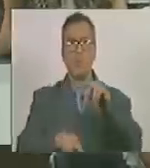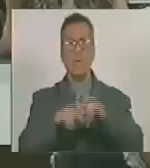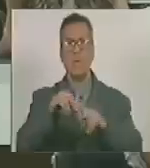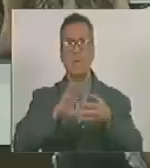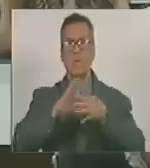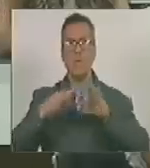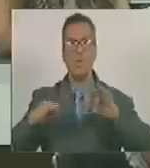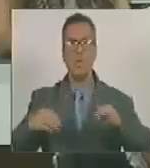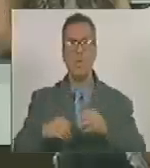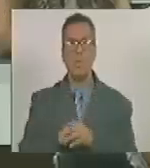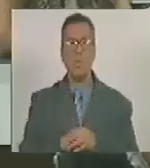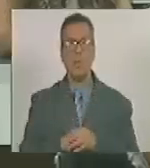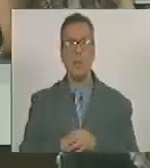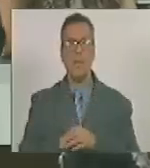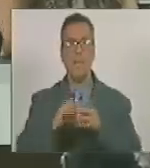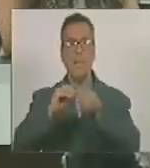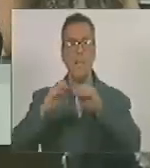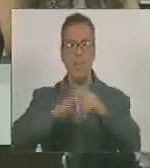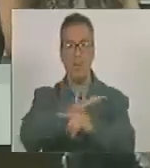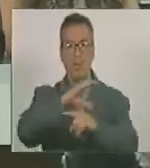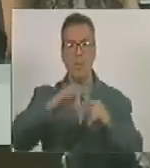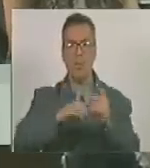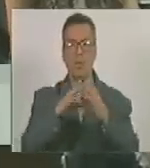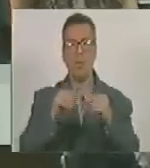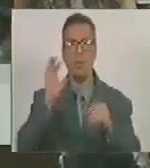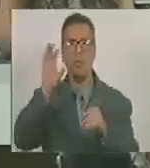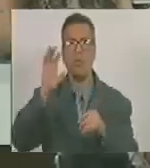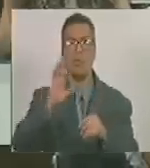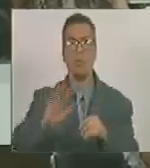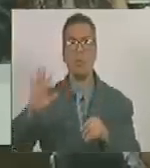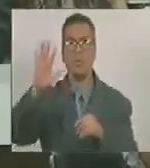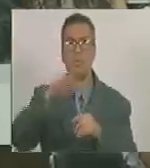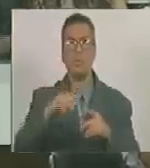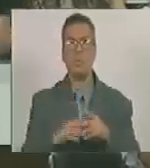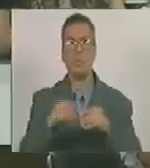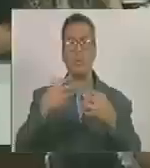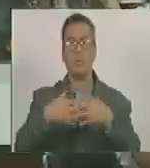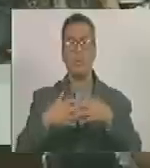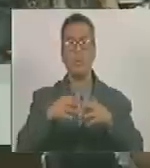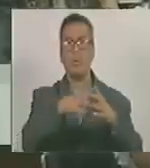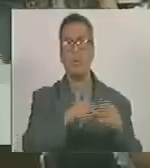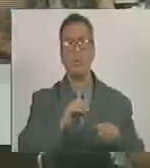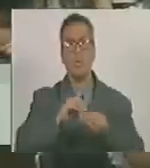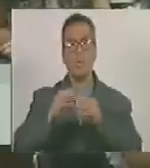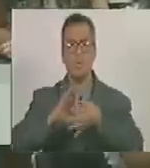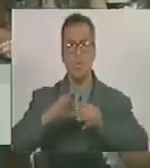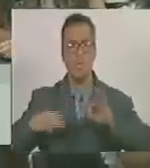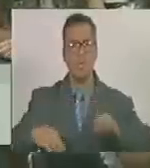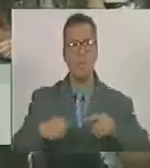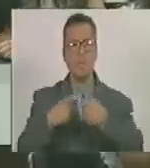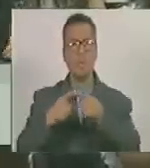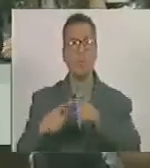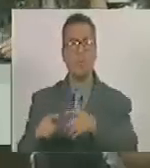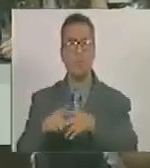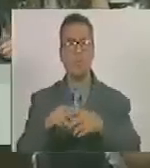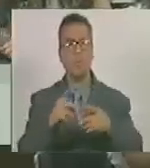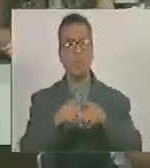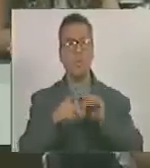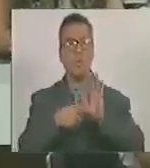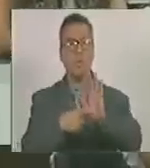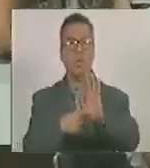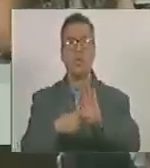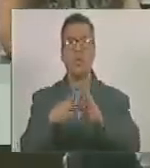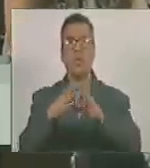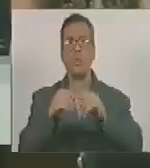redes culturales en todo el país, redes de imprentas, redes de cine, publicación de